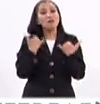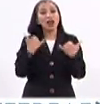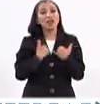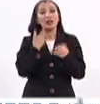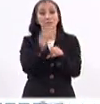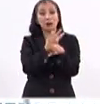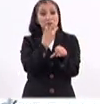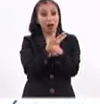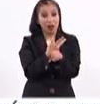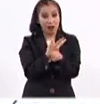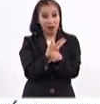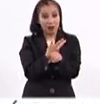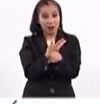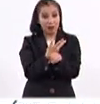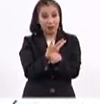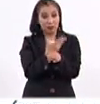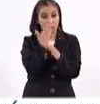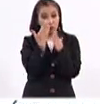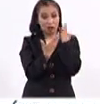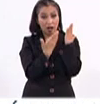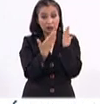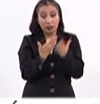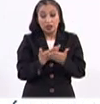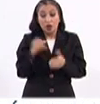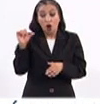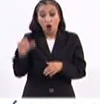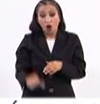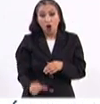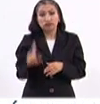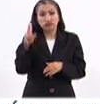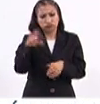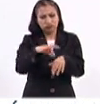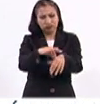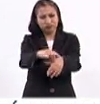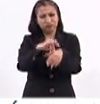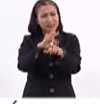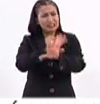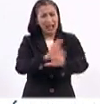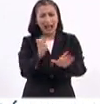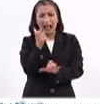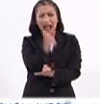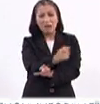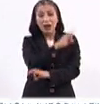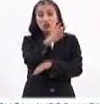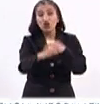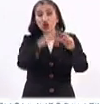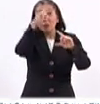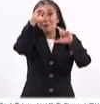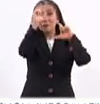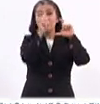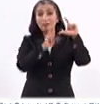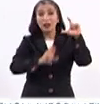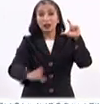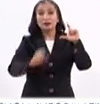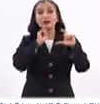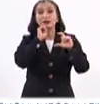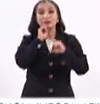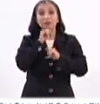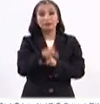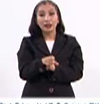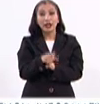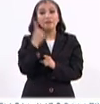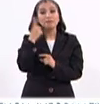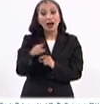de preparatoria, pero hoy no solo la hace realidad para todo el país, sino